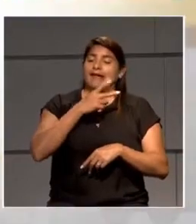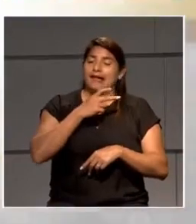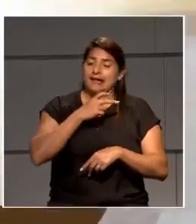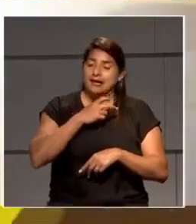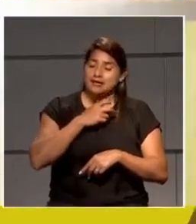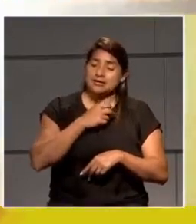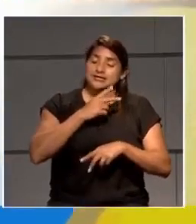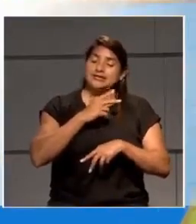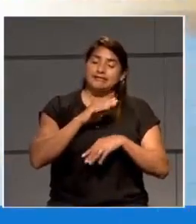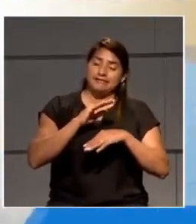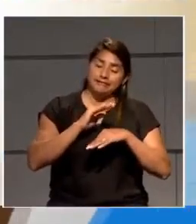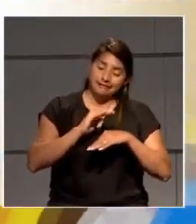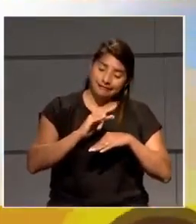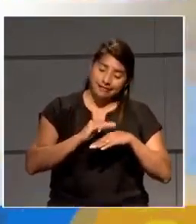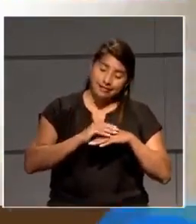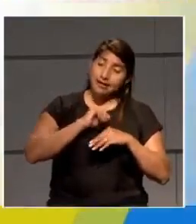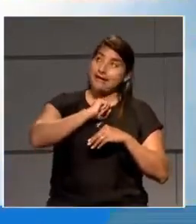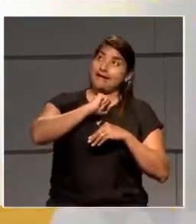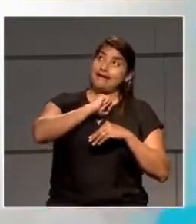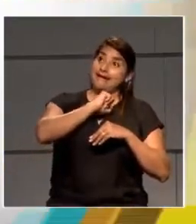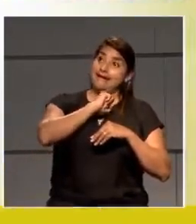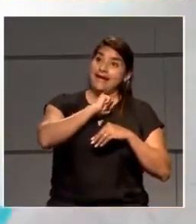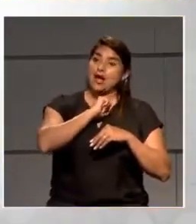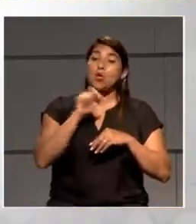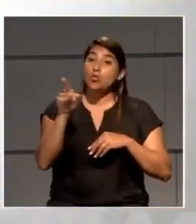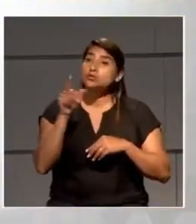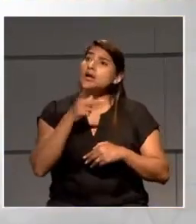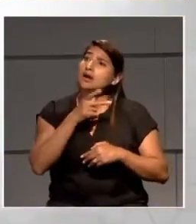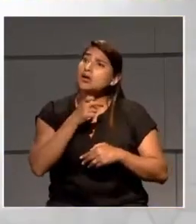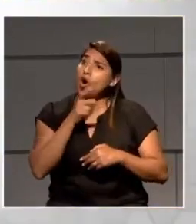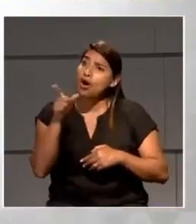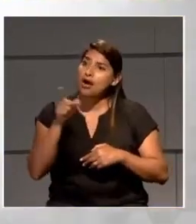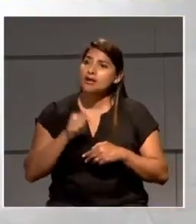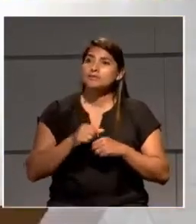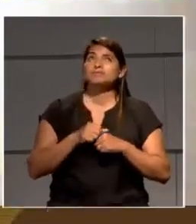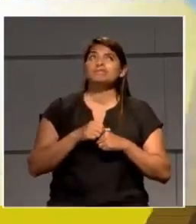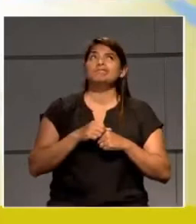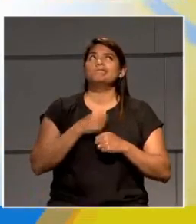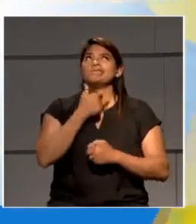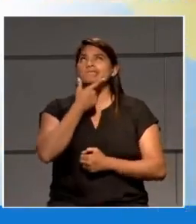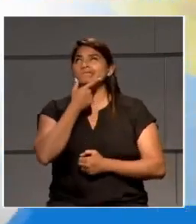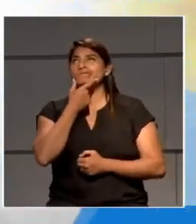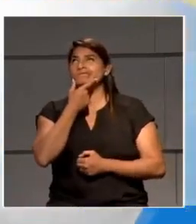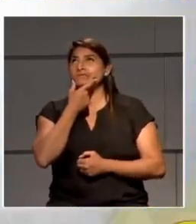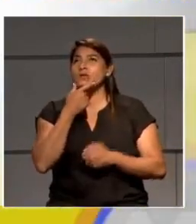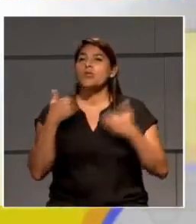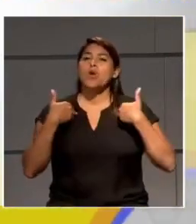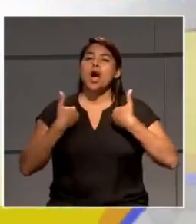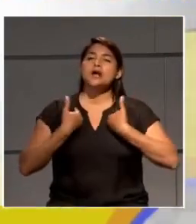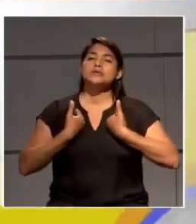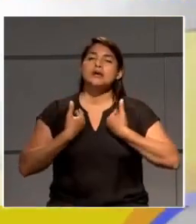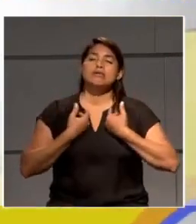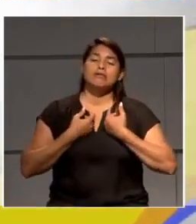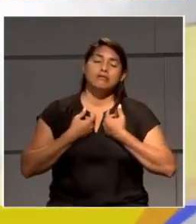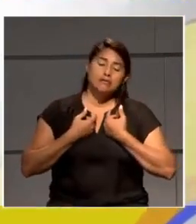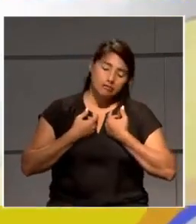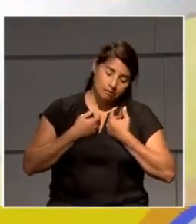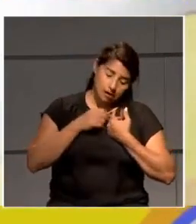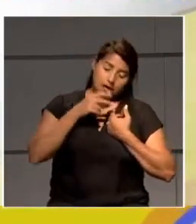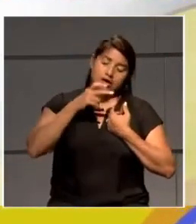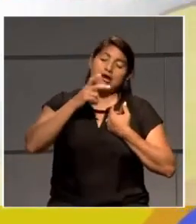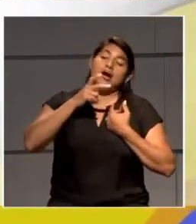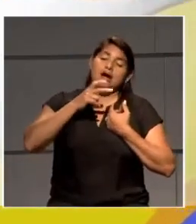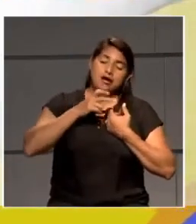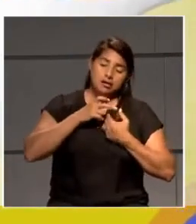en sobresalto. Que si no me despierto. ¿Usted ronca, Caro? Solo cuando estoy muy cansada, sí. De pronto hasta